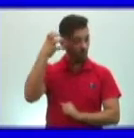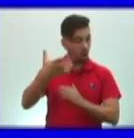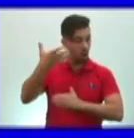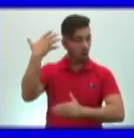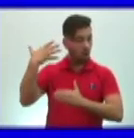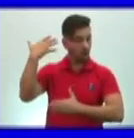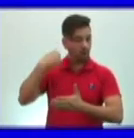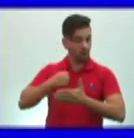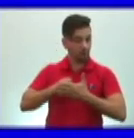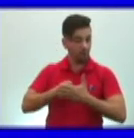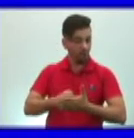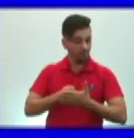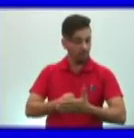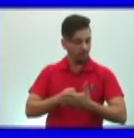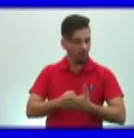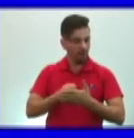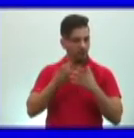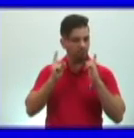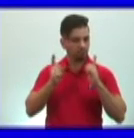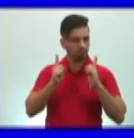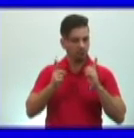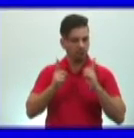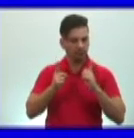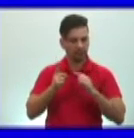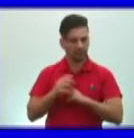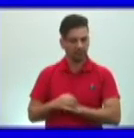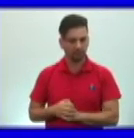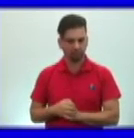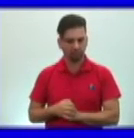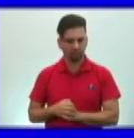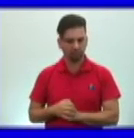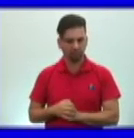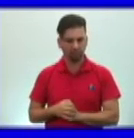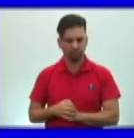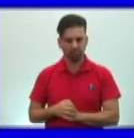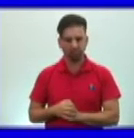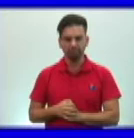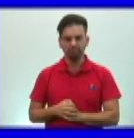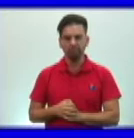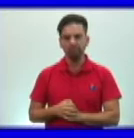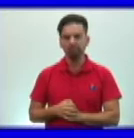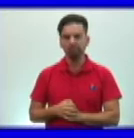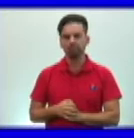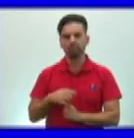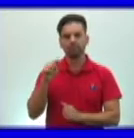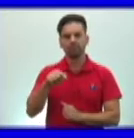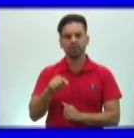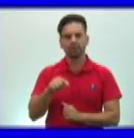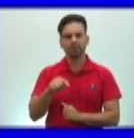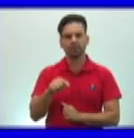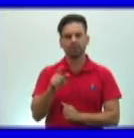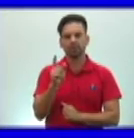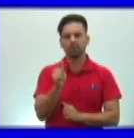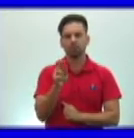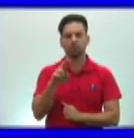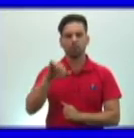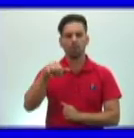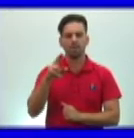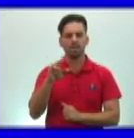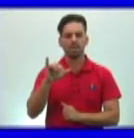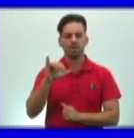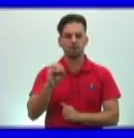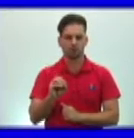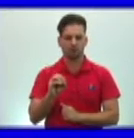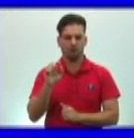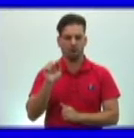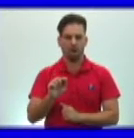los mismos gobiernos que apoyaban a Trujillo, pues sencillamente apoyaron en un momento determinado la